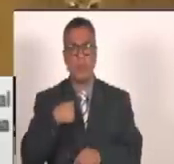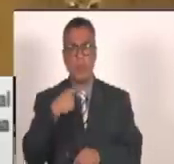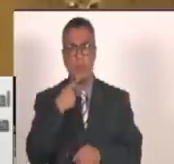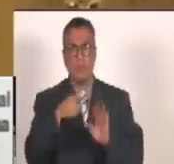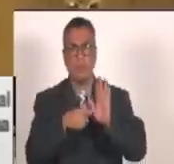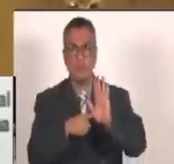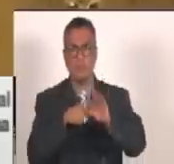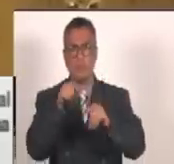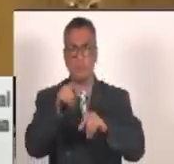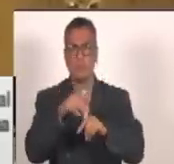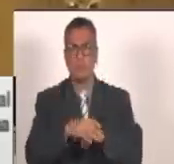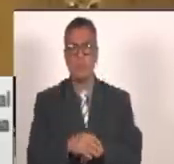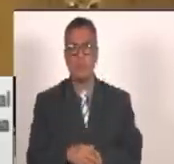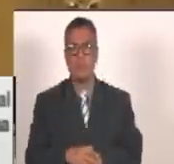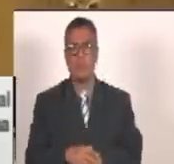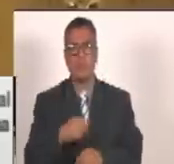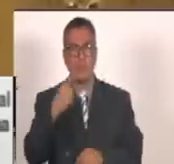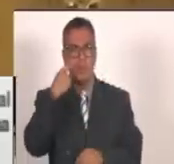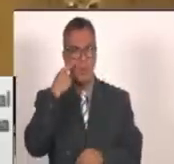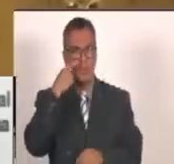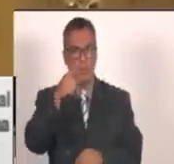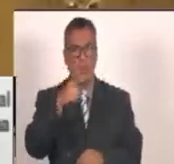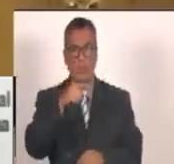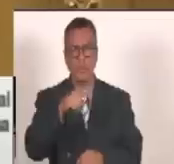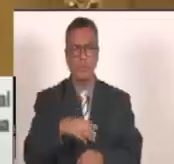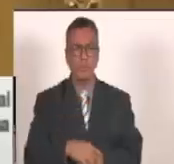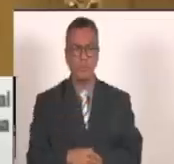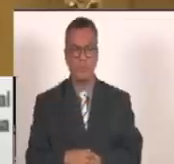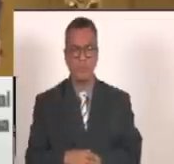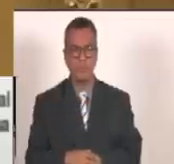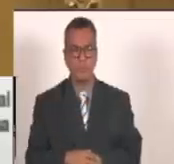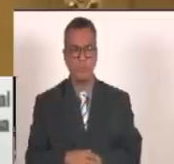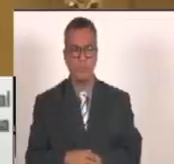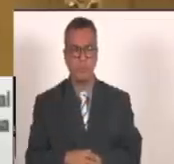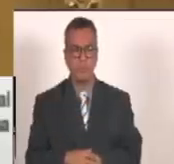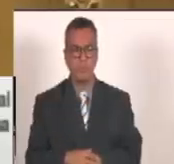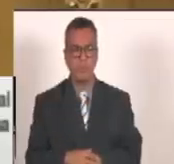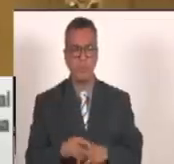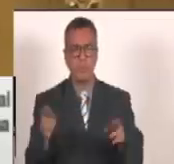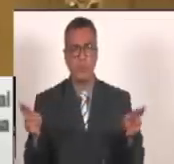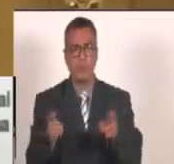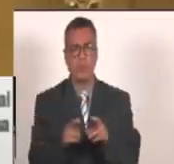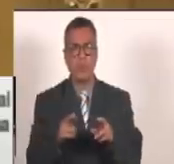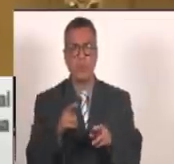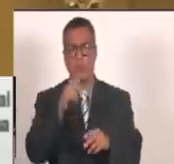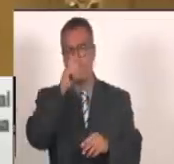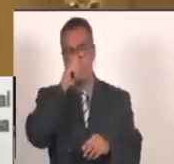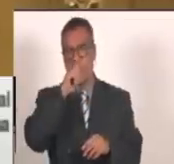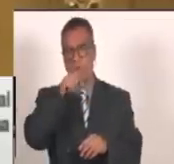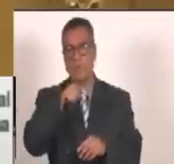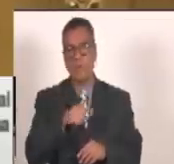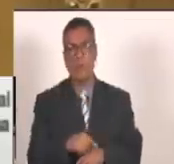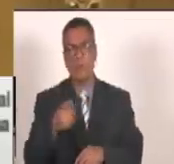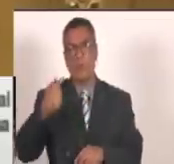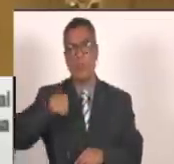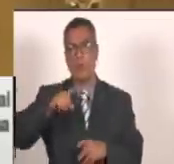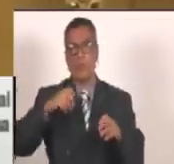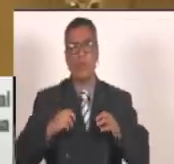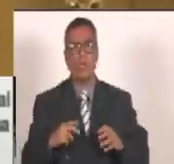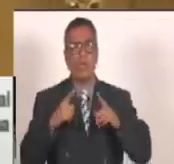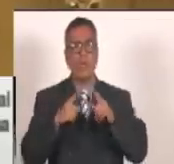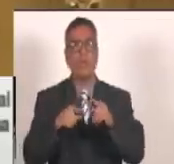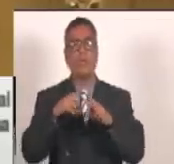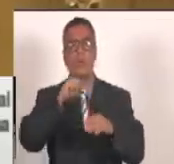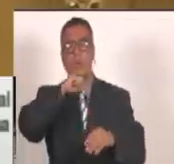un espectador que en corta edad ha tenido la